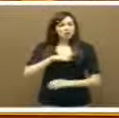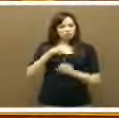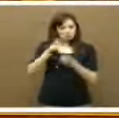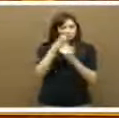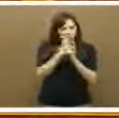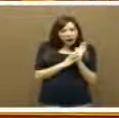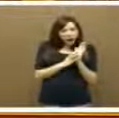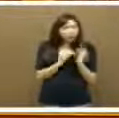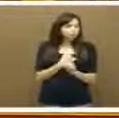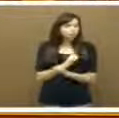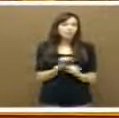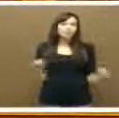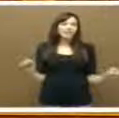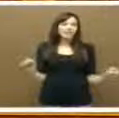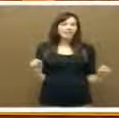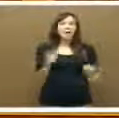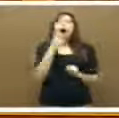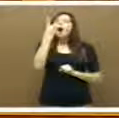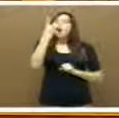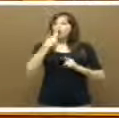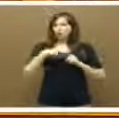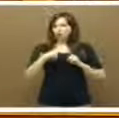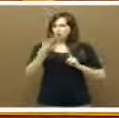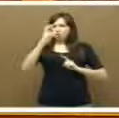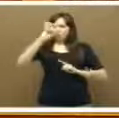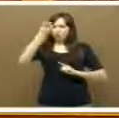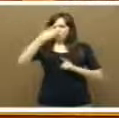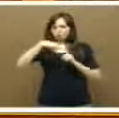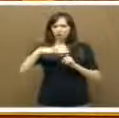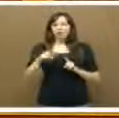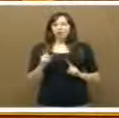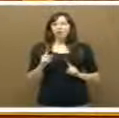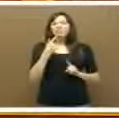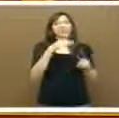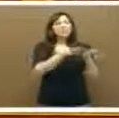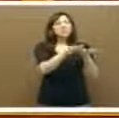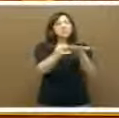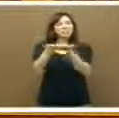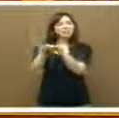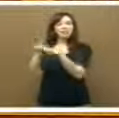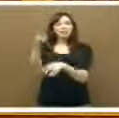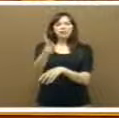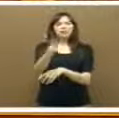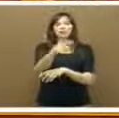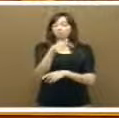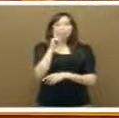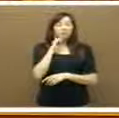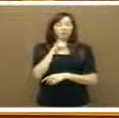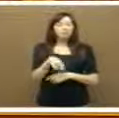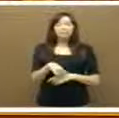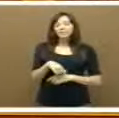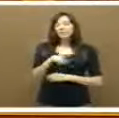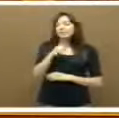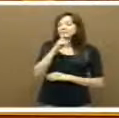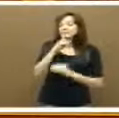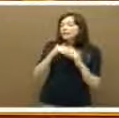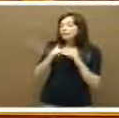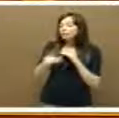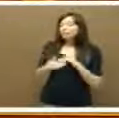impuestos. Porque aquí… Bueno, y otra cosa también que se está diciendo con insistencia y que también es mentira. Silencio, señorías.